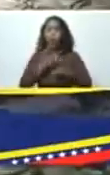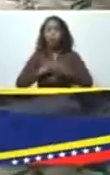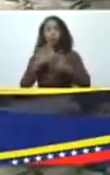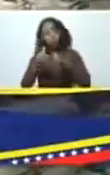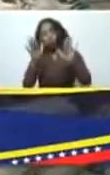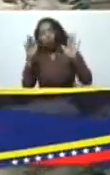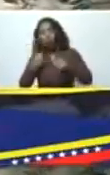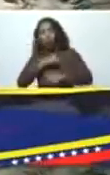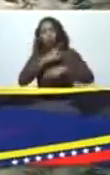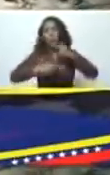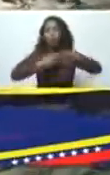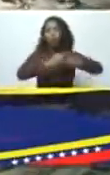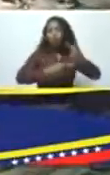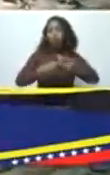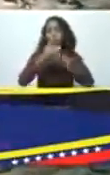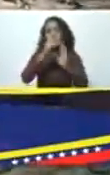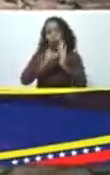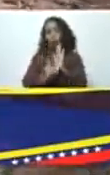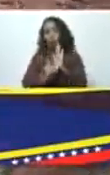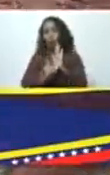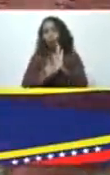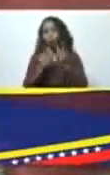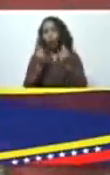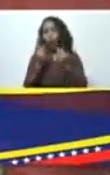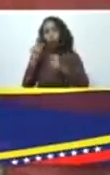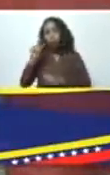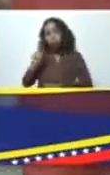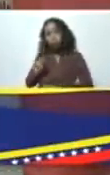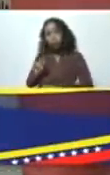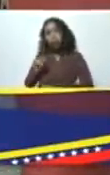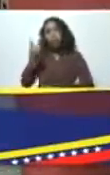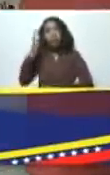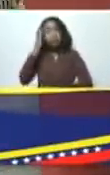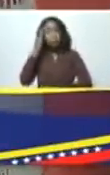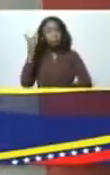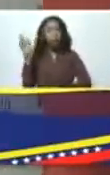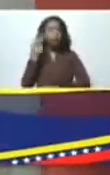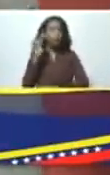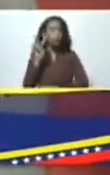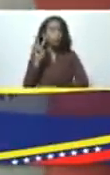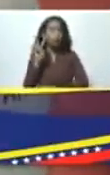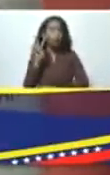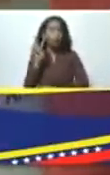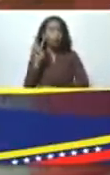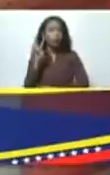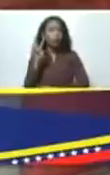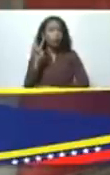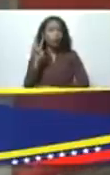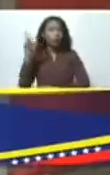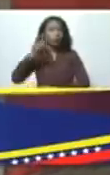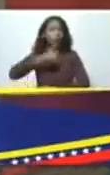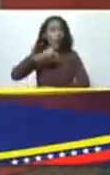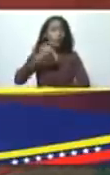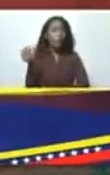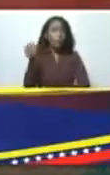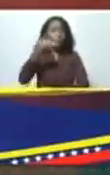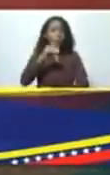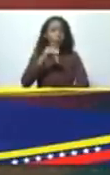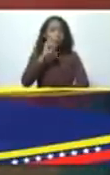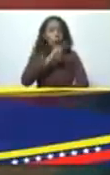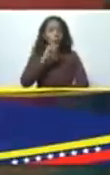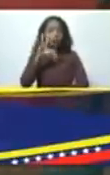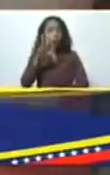supuesto nosotros producimos a menores costos y sabemos que los venezolanos requerimos ser más de